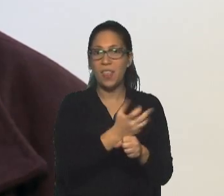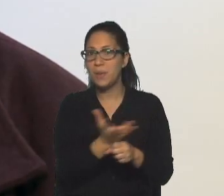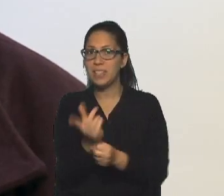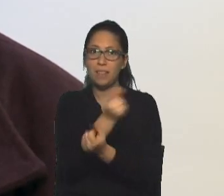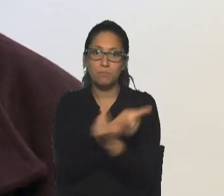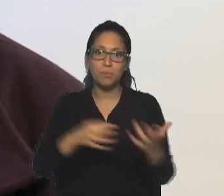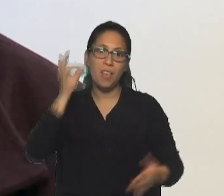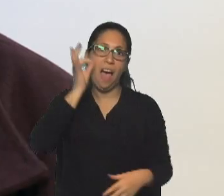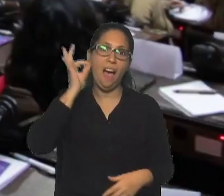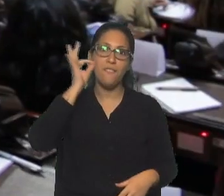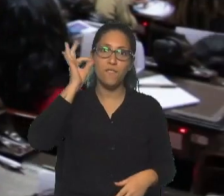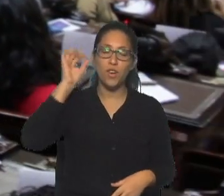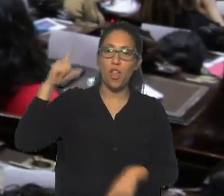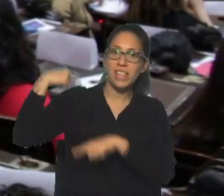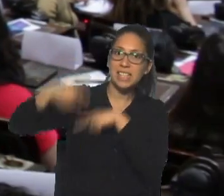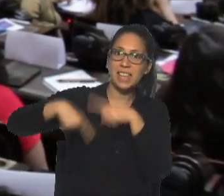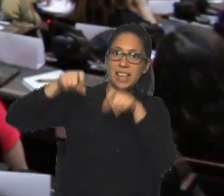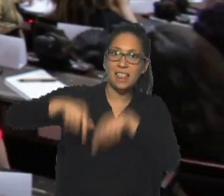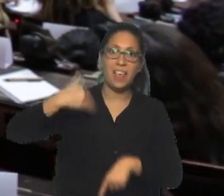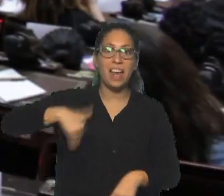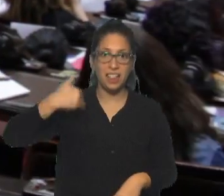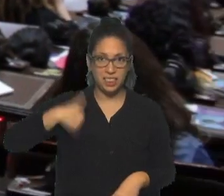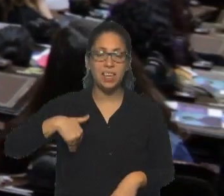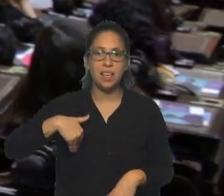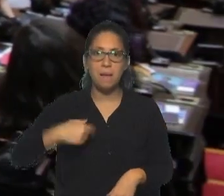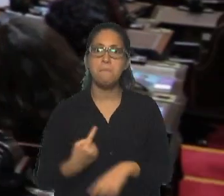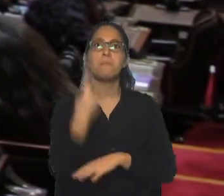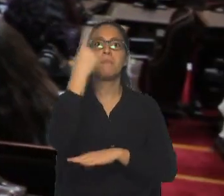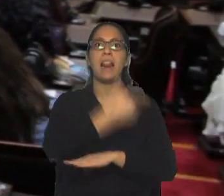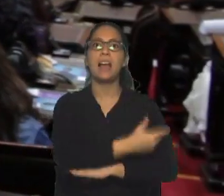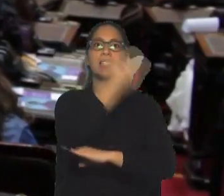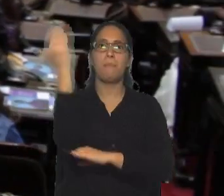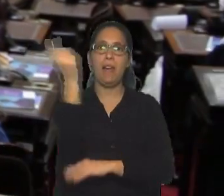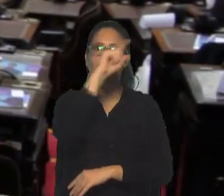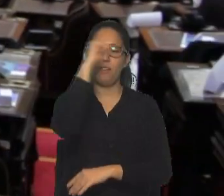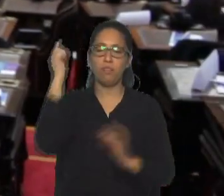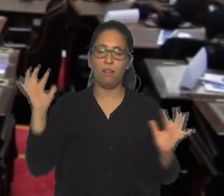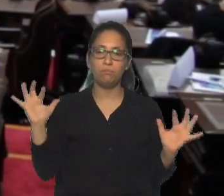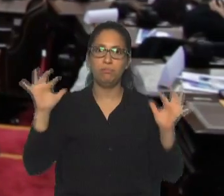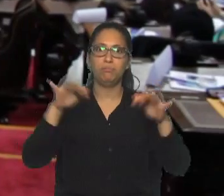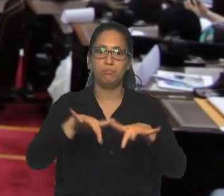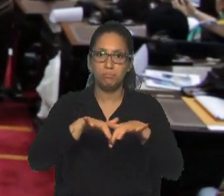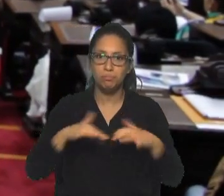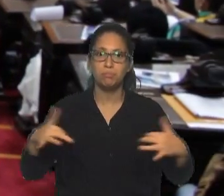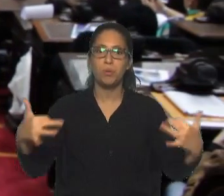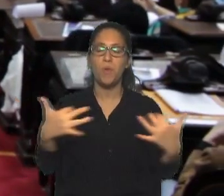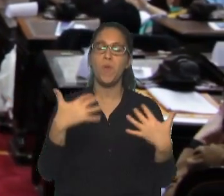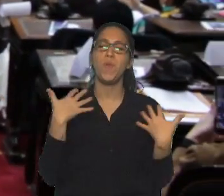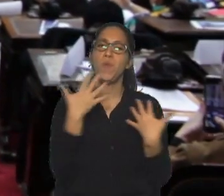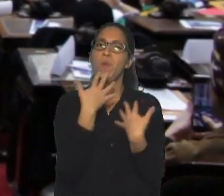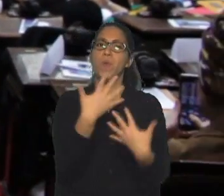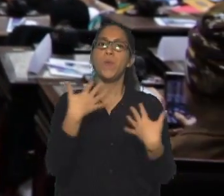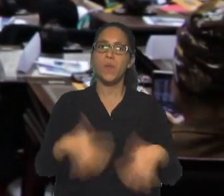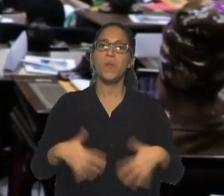afrodescendientes de Argentina en esta primera asamblea nacional que nos Que bueno que no se